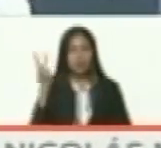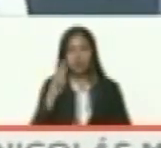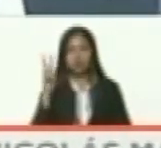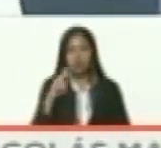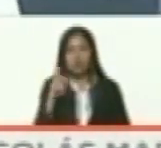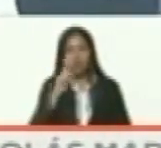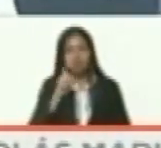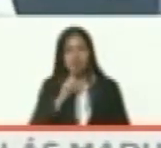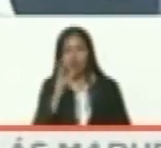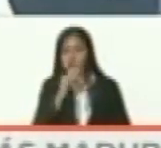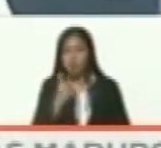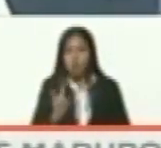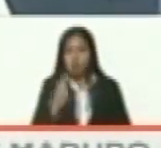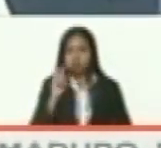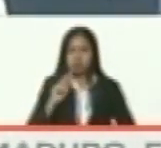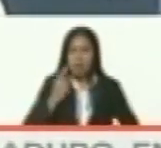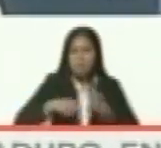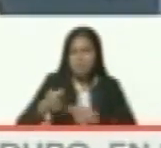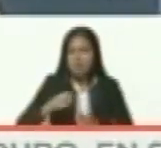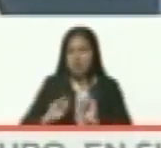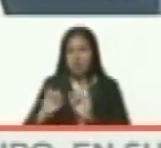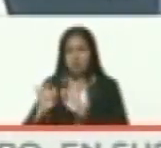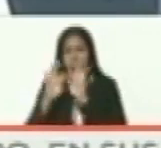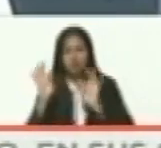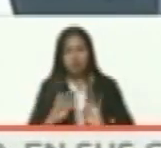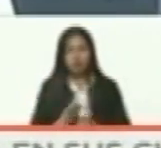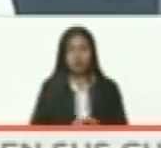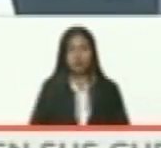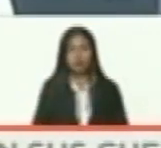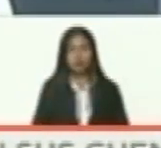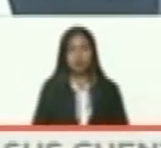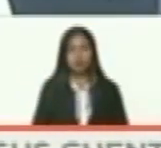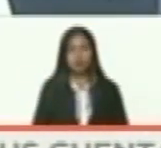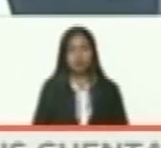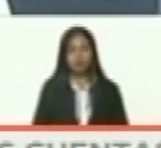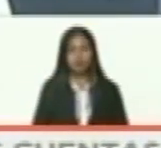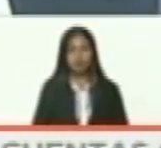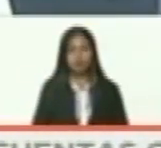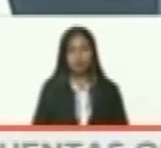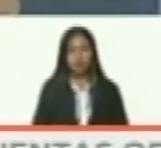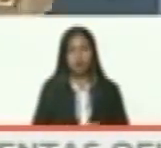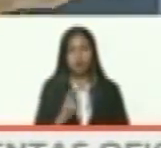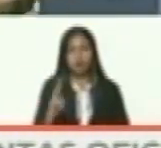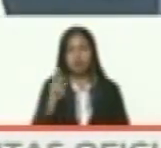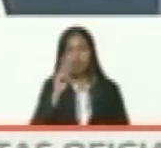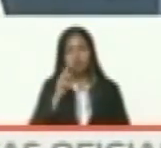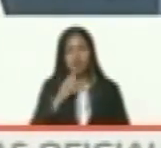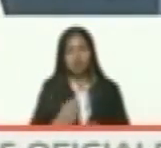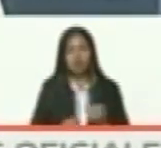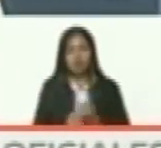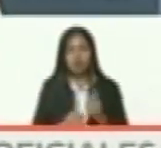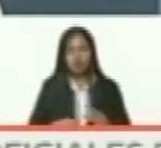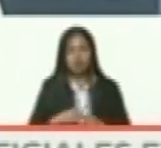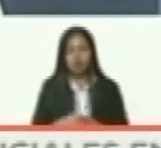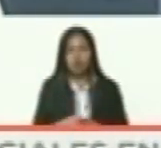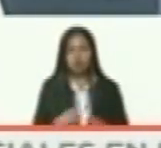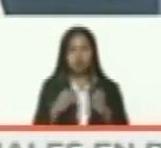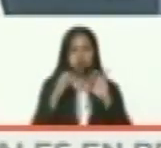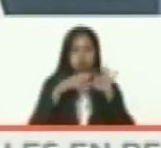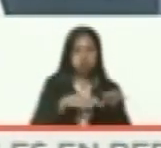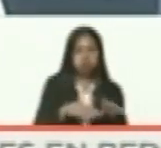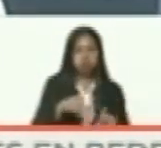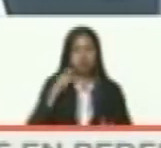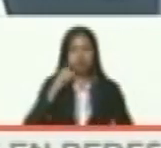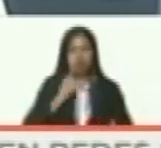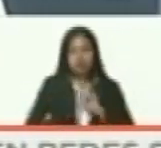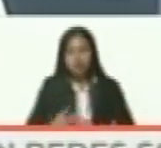de mentira que le venden, ahí le venden una Venezuela de mentira. Y sobre esa base conspiran,